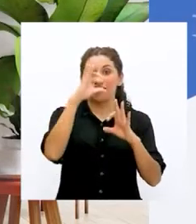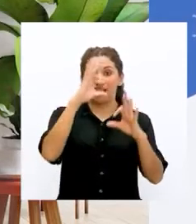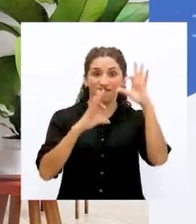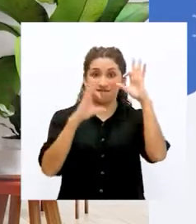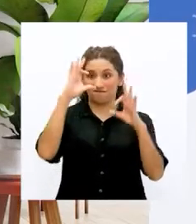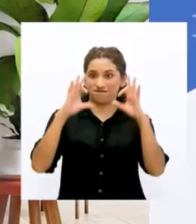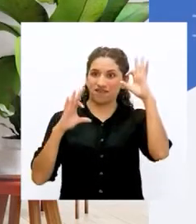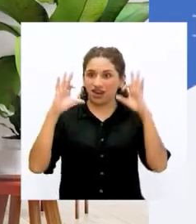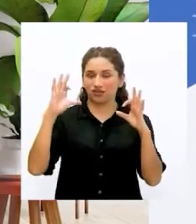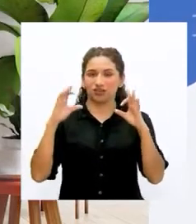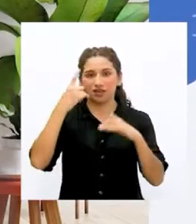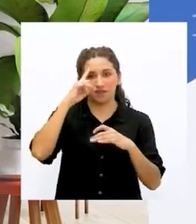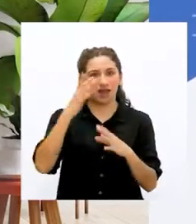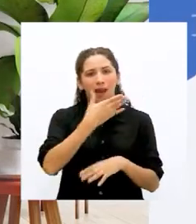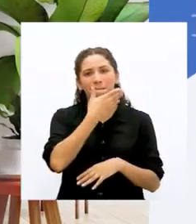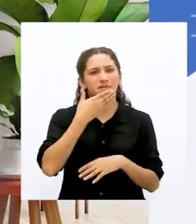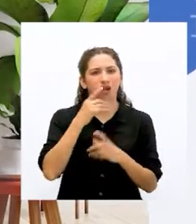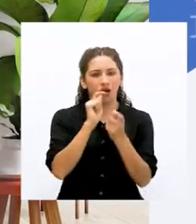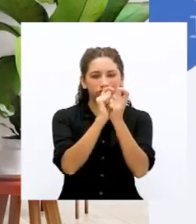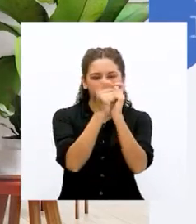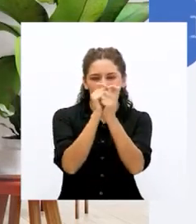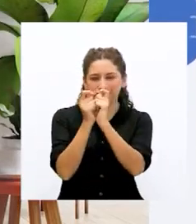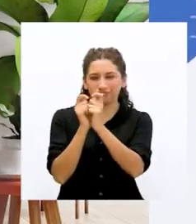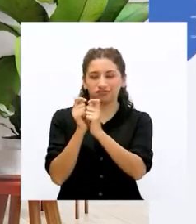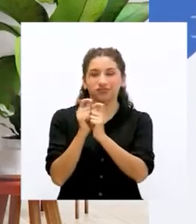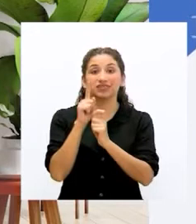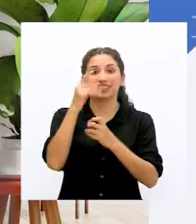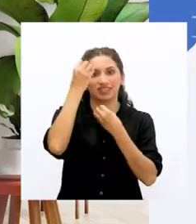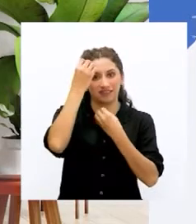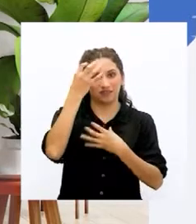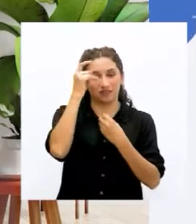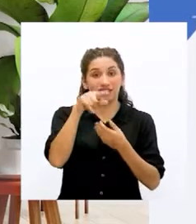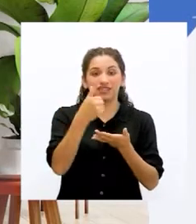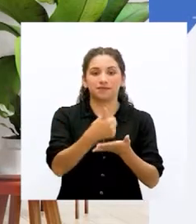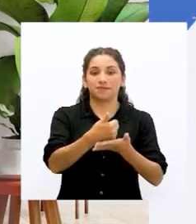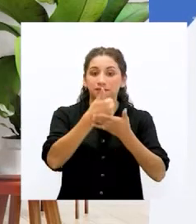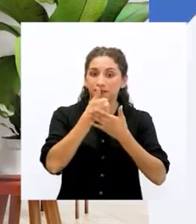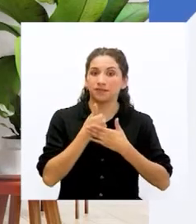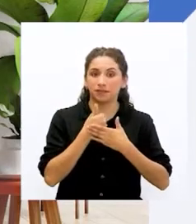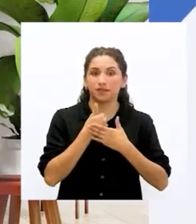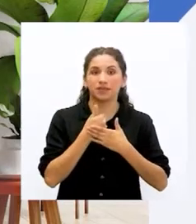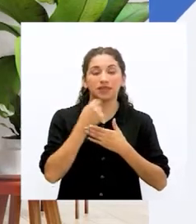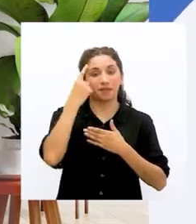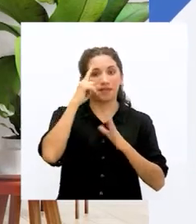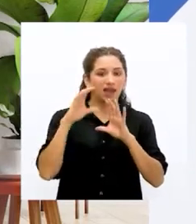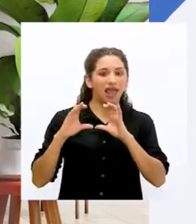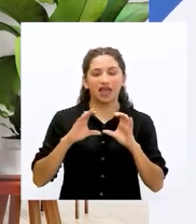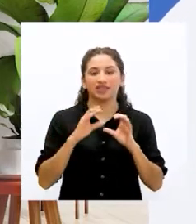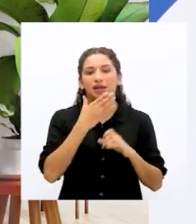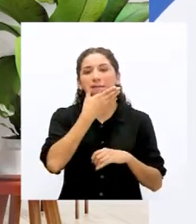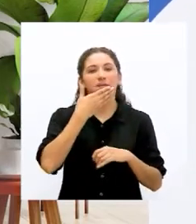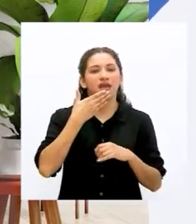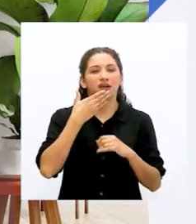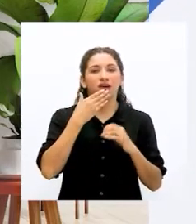la información. Esto nos permite tener mayor facilidad al momento de analizar los datos y generar nueva